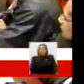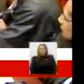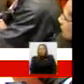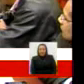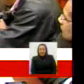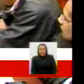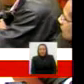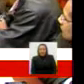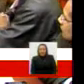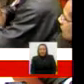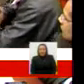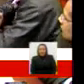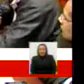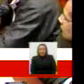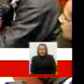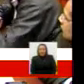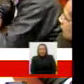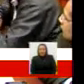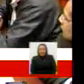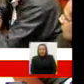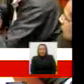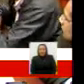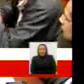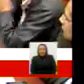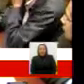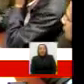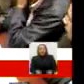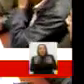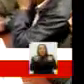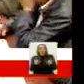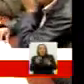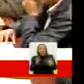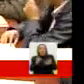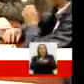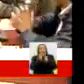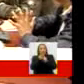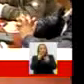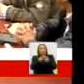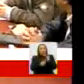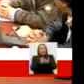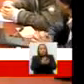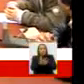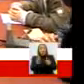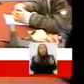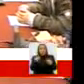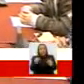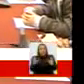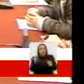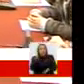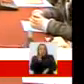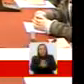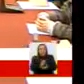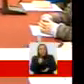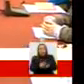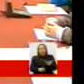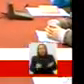queremos. Actualmente no existe la revocatoria de los parlamentarios en el país, pero la sanción que impone,